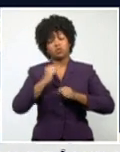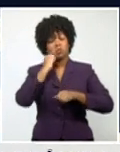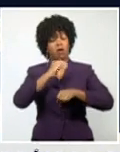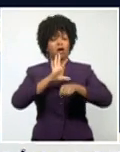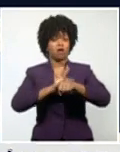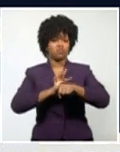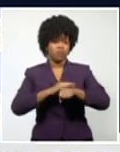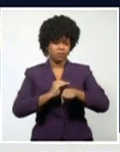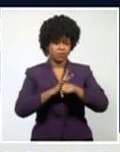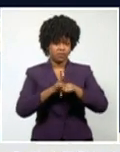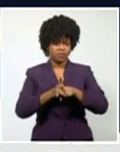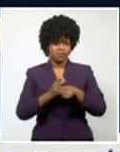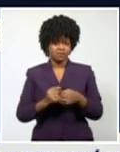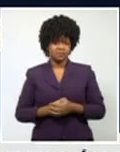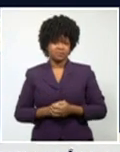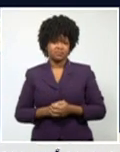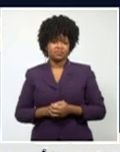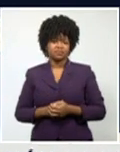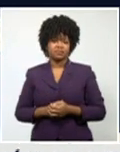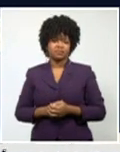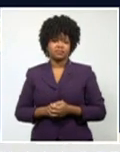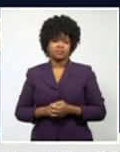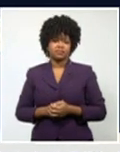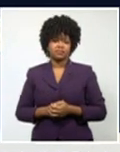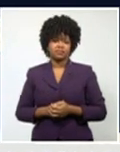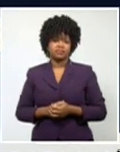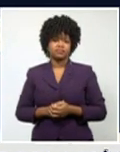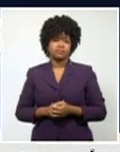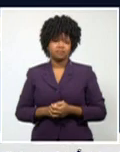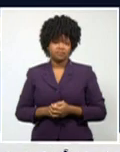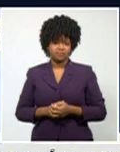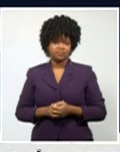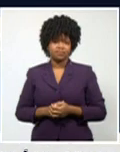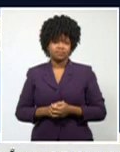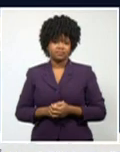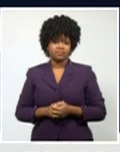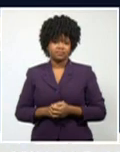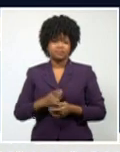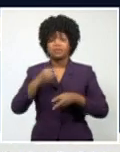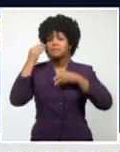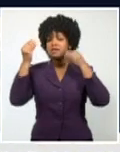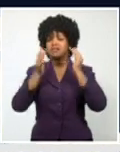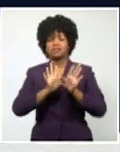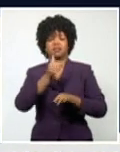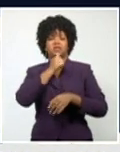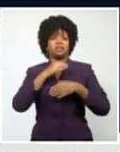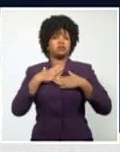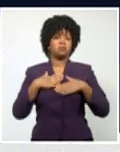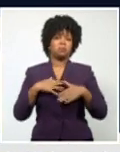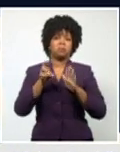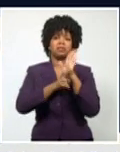pues se fue hacia arriba. Por lo tanto, no hay nada que desmontar, no hay nada que disminuir, todo lo